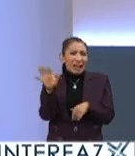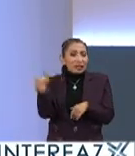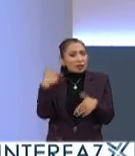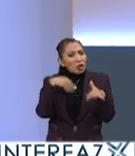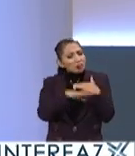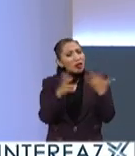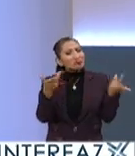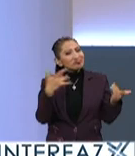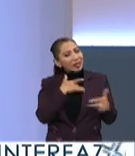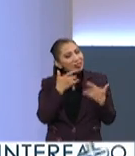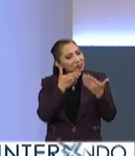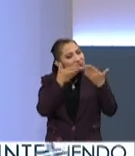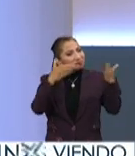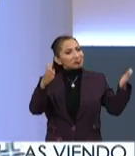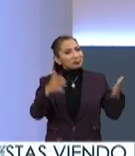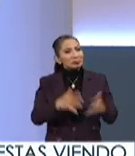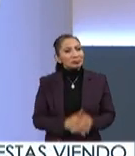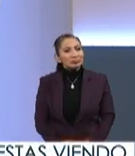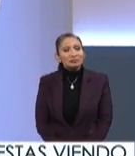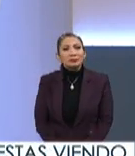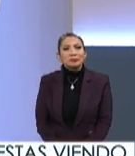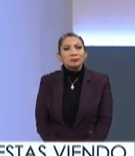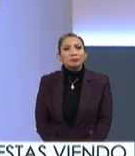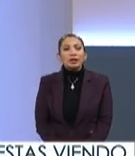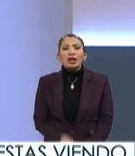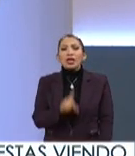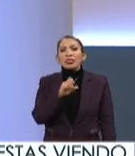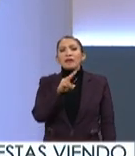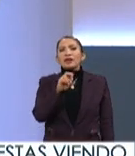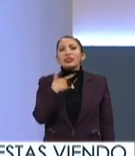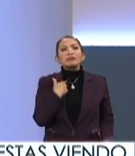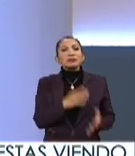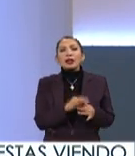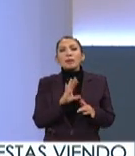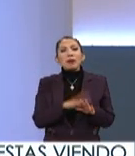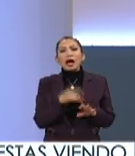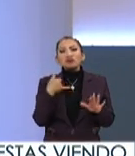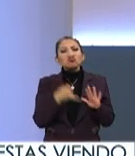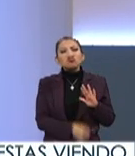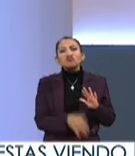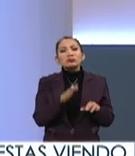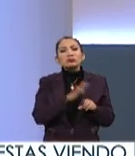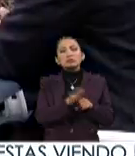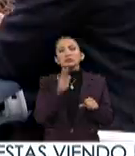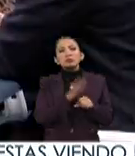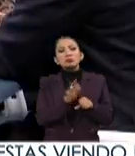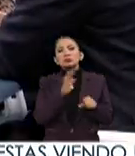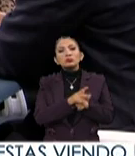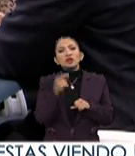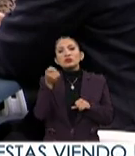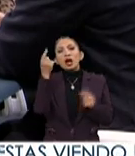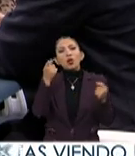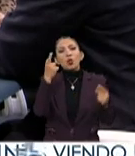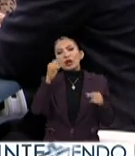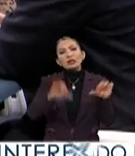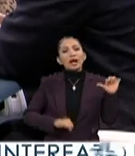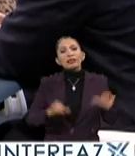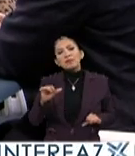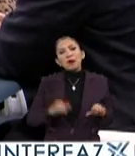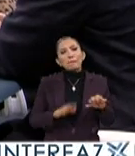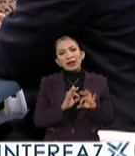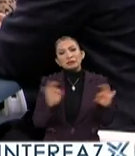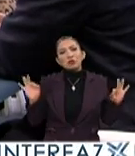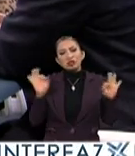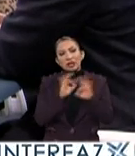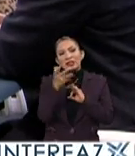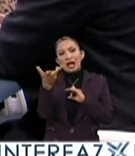llegar con los sentimientos abiertos. Así es. David, cuéntanos un poco más a profundidad cuáles son algunas de las actividades más